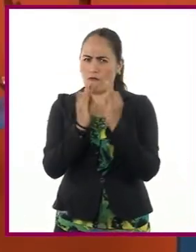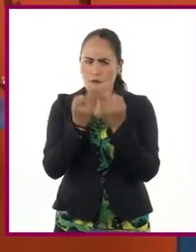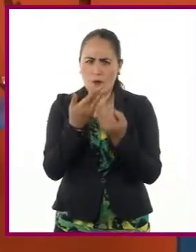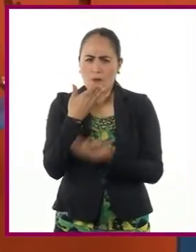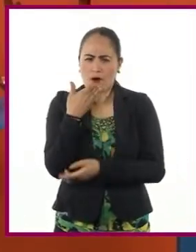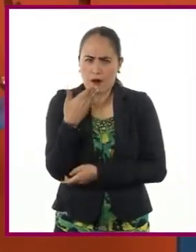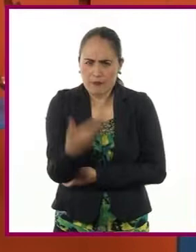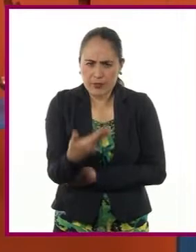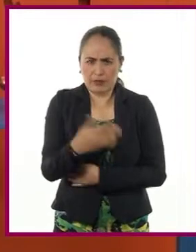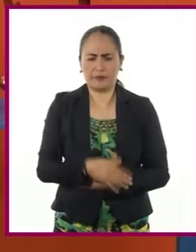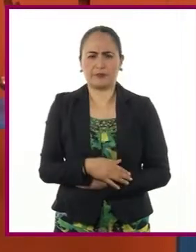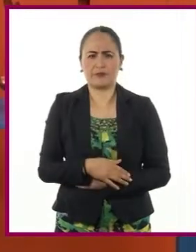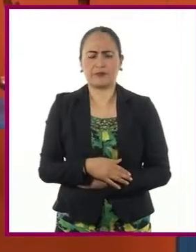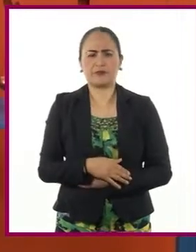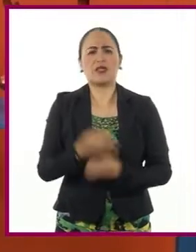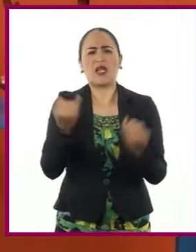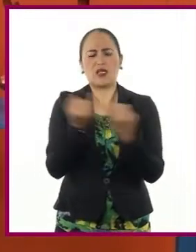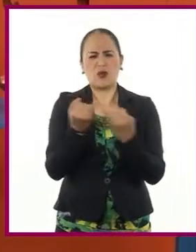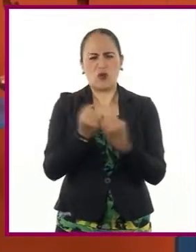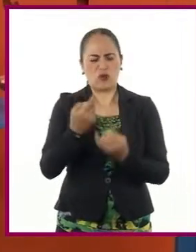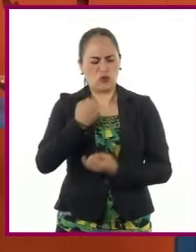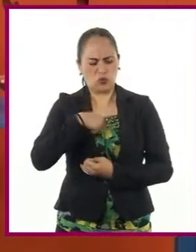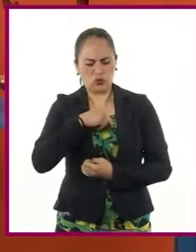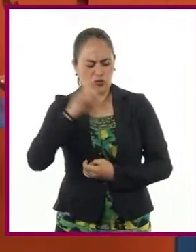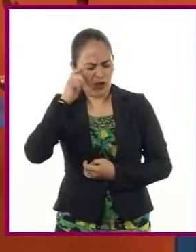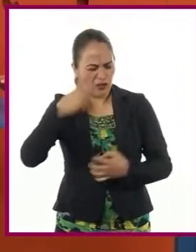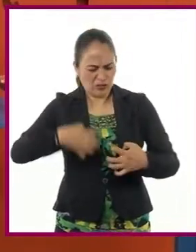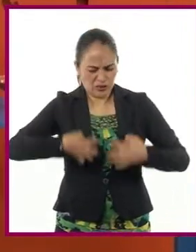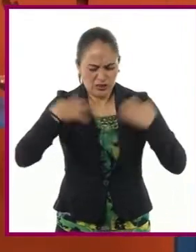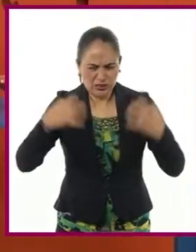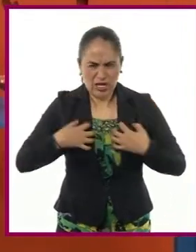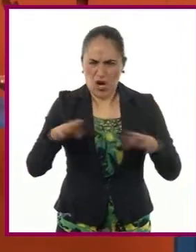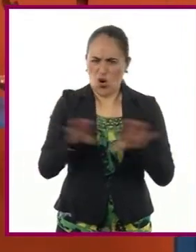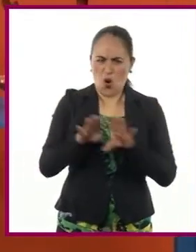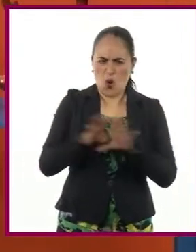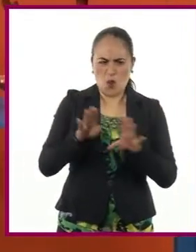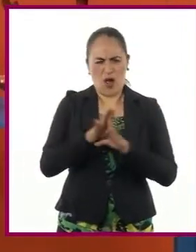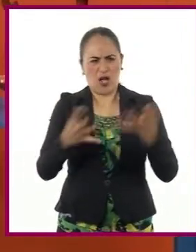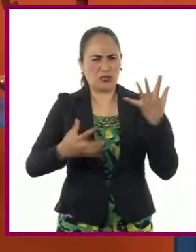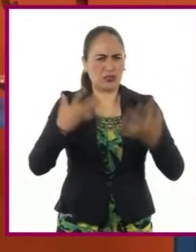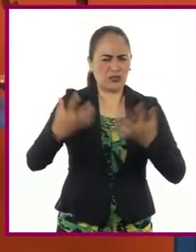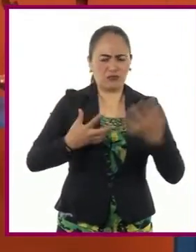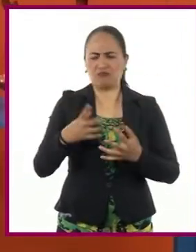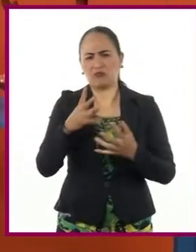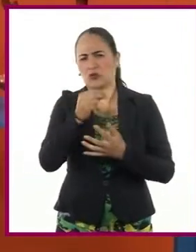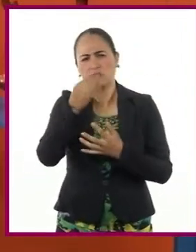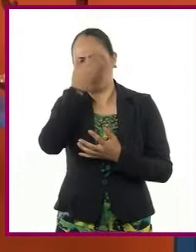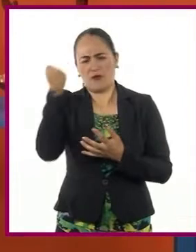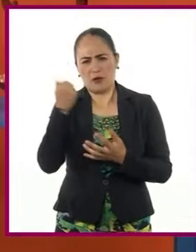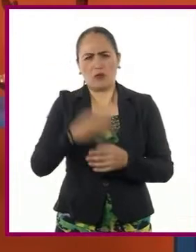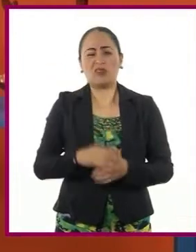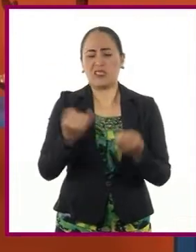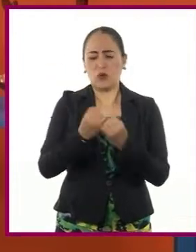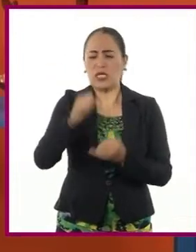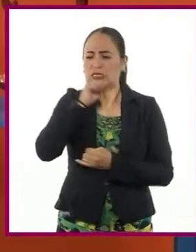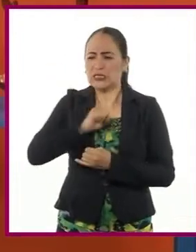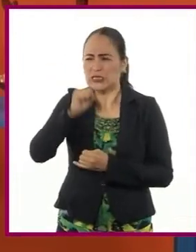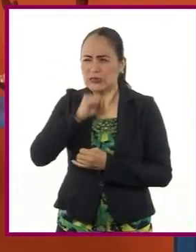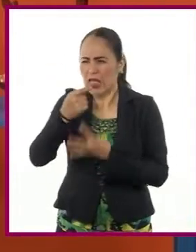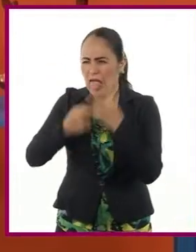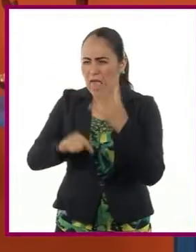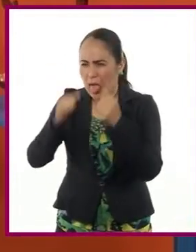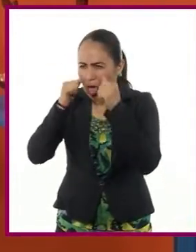cómo manejar adecuadamente nuestro enojo y frustraciones, prestar oído a chismes y habladurías, y peor